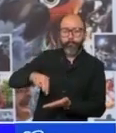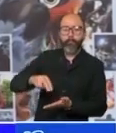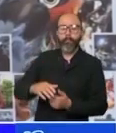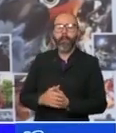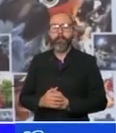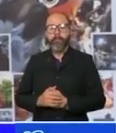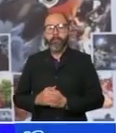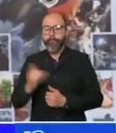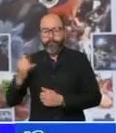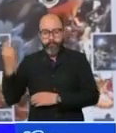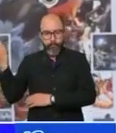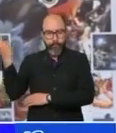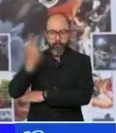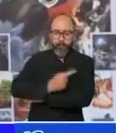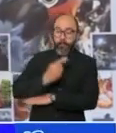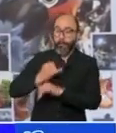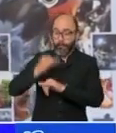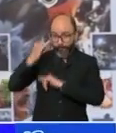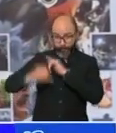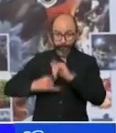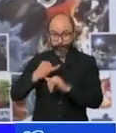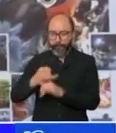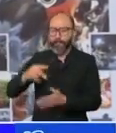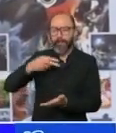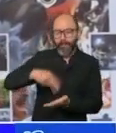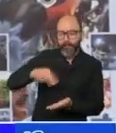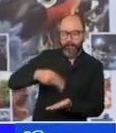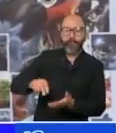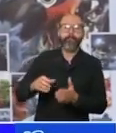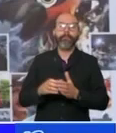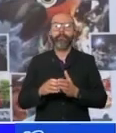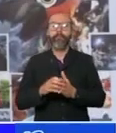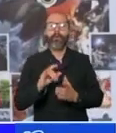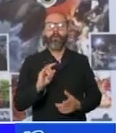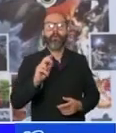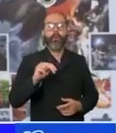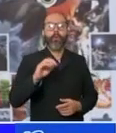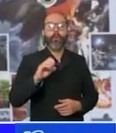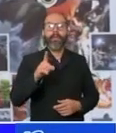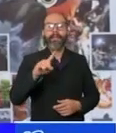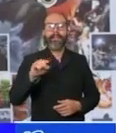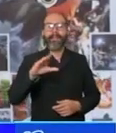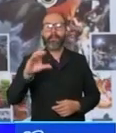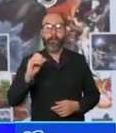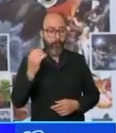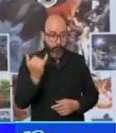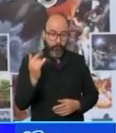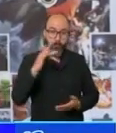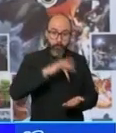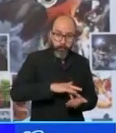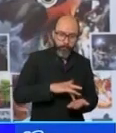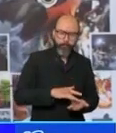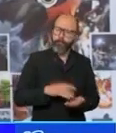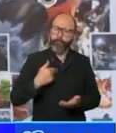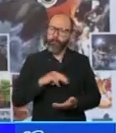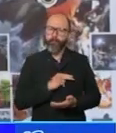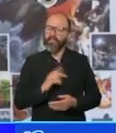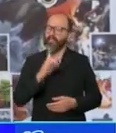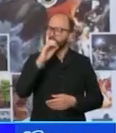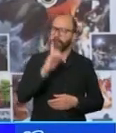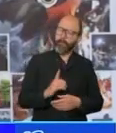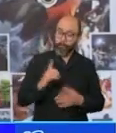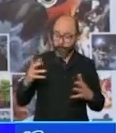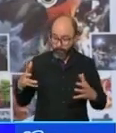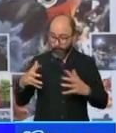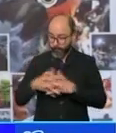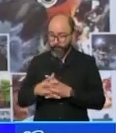Danza. Es una fecha que tiene la UNESCO en homenaje al creador del ballet moderno, Jean-Georges Nauvel, y decidimos juntarnos con la Corporación